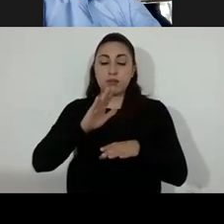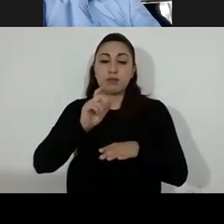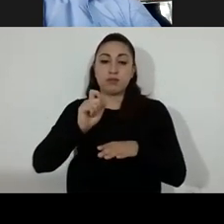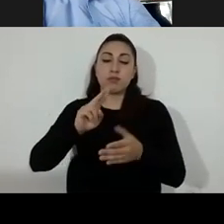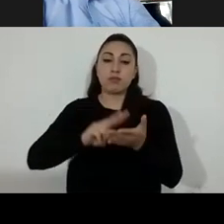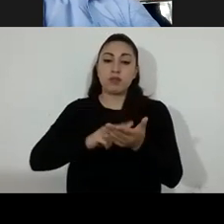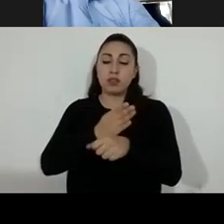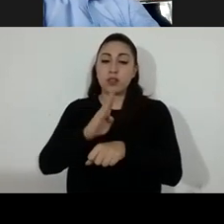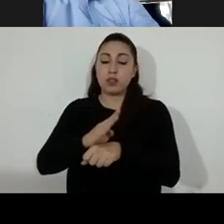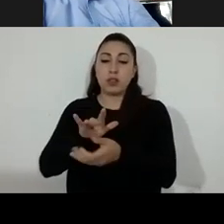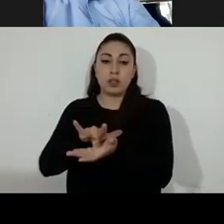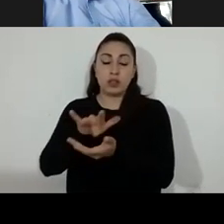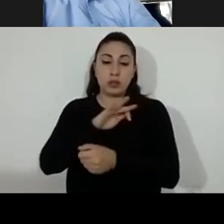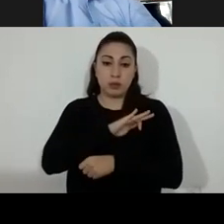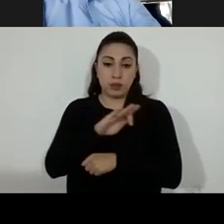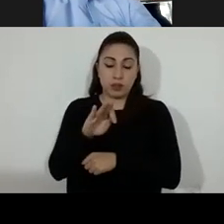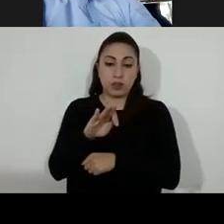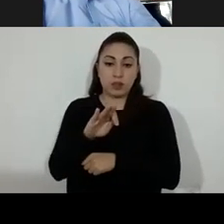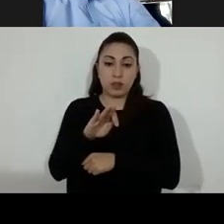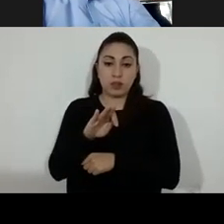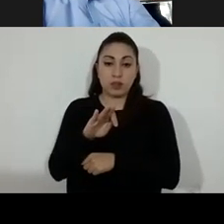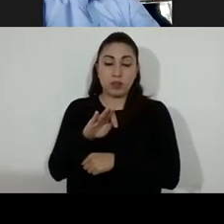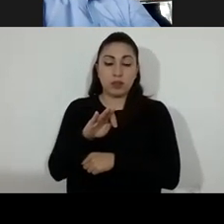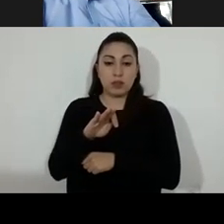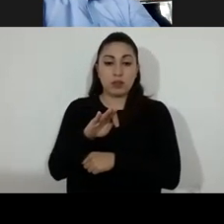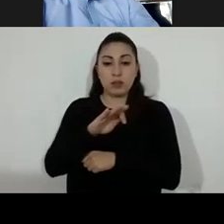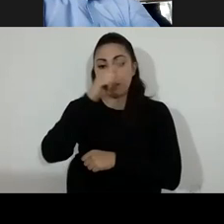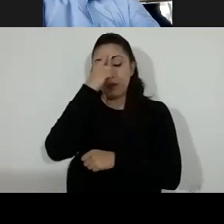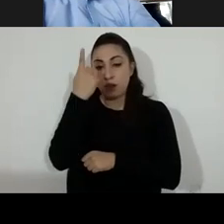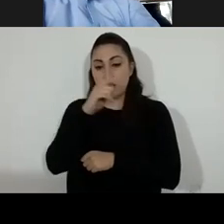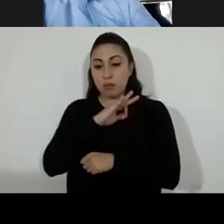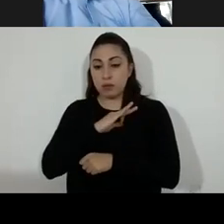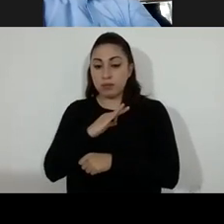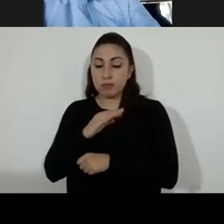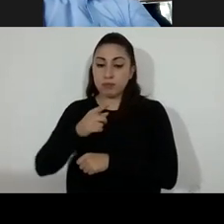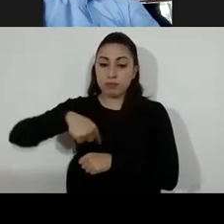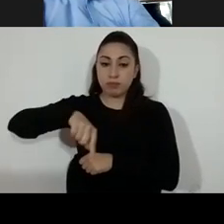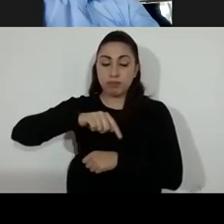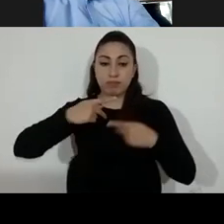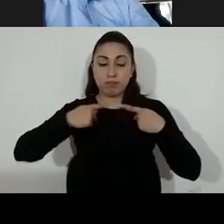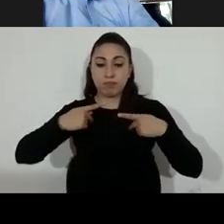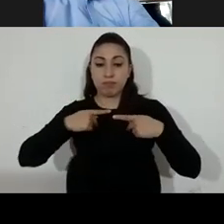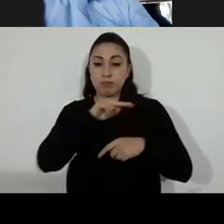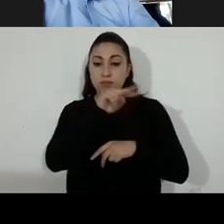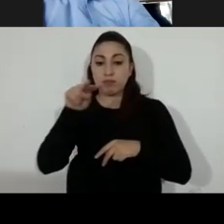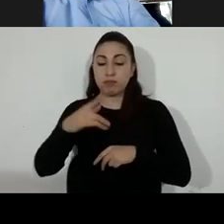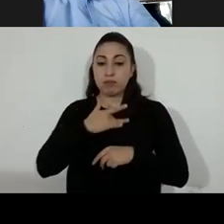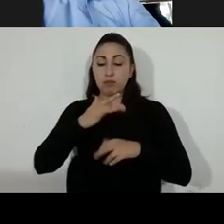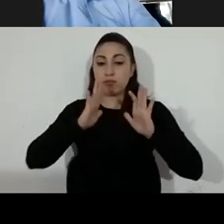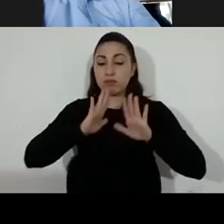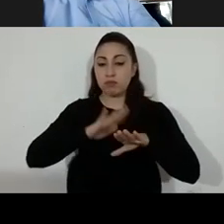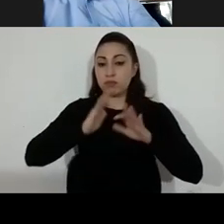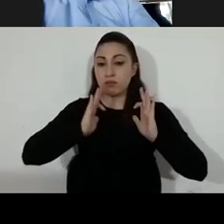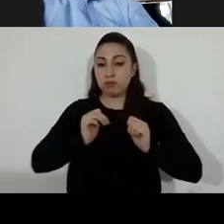acción comunitaria que contribuya a la reconstrucción del tejido social y solidaridad entre las